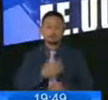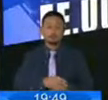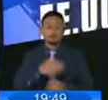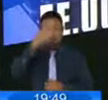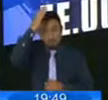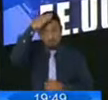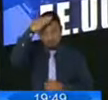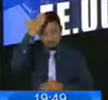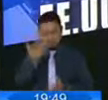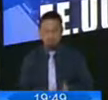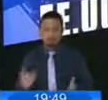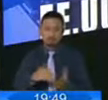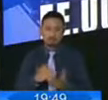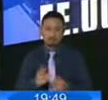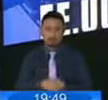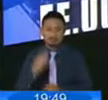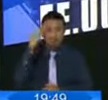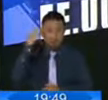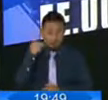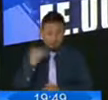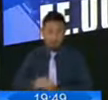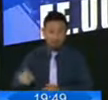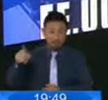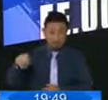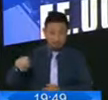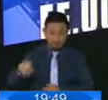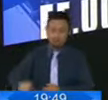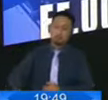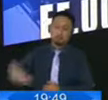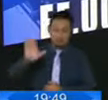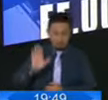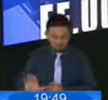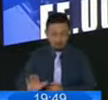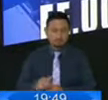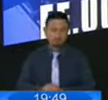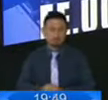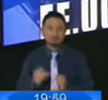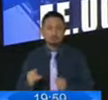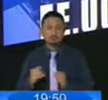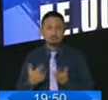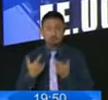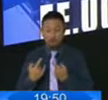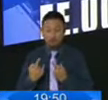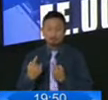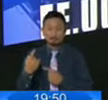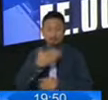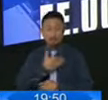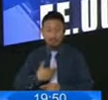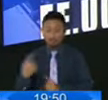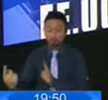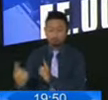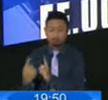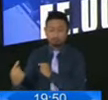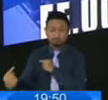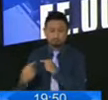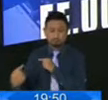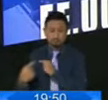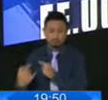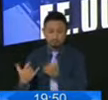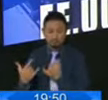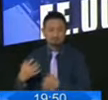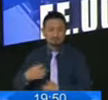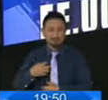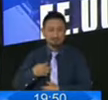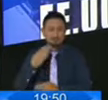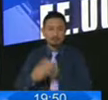Trump volvió a amenazar a Corea del Norte tras posible ataque. La confrontación verbal entre ambas naciones genera críticas